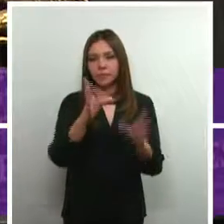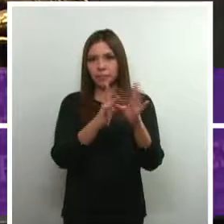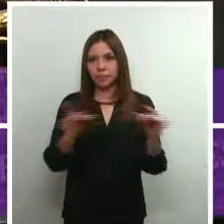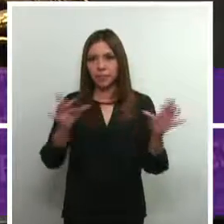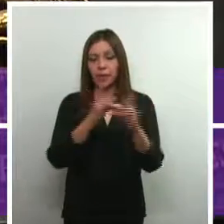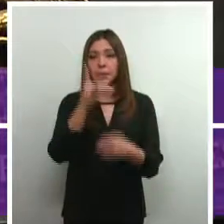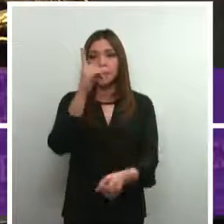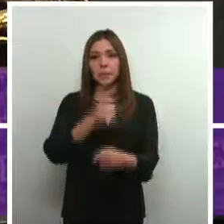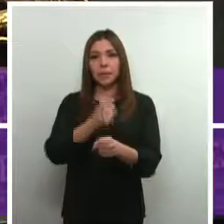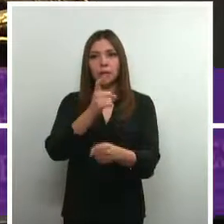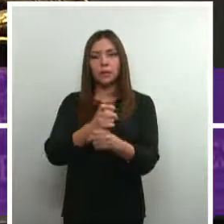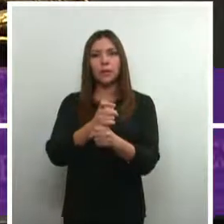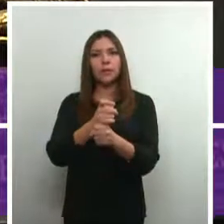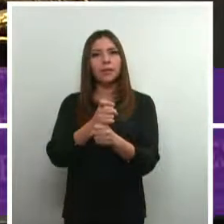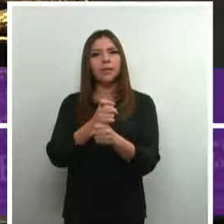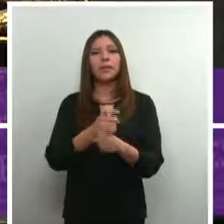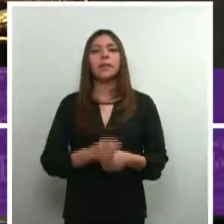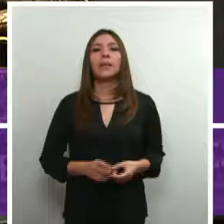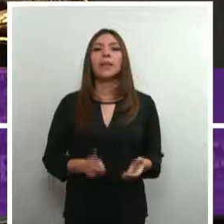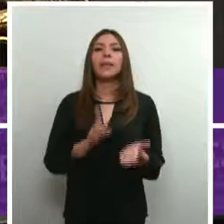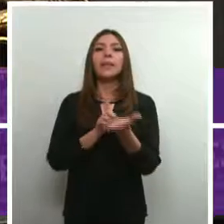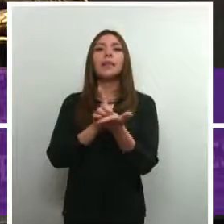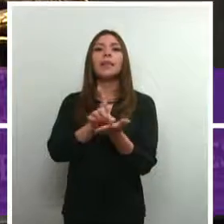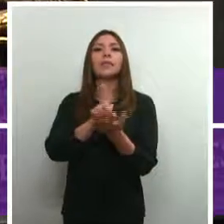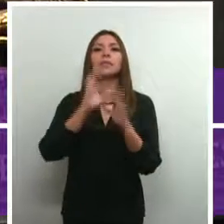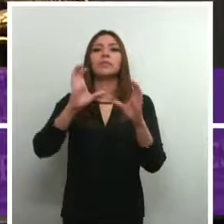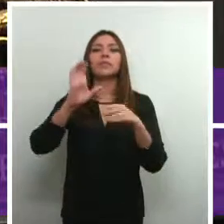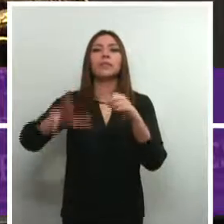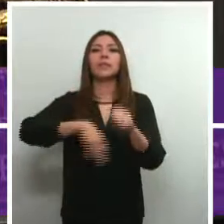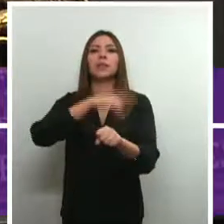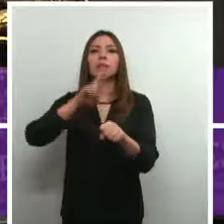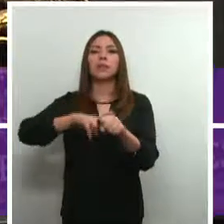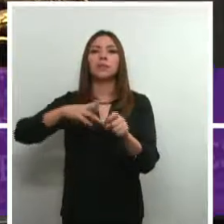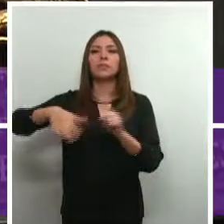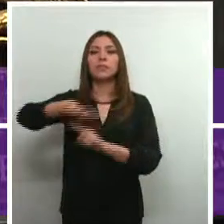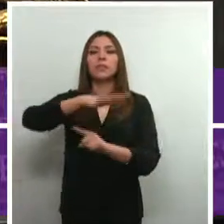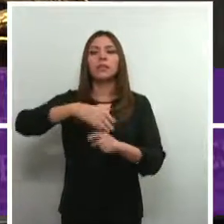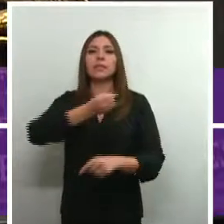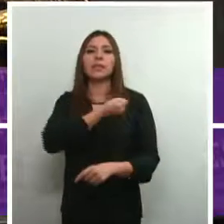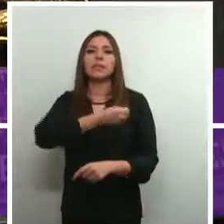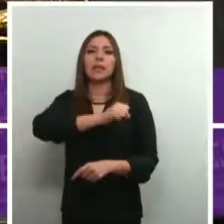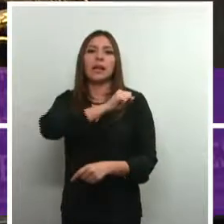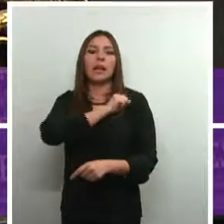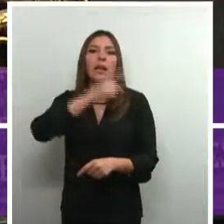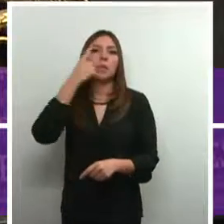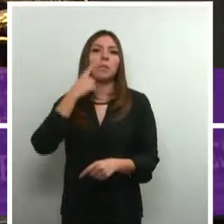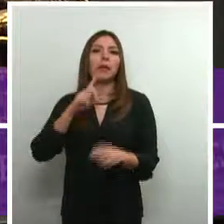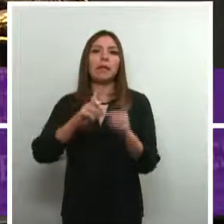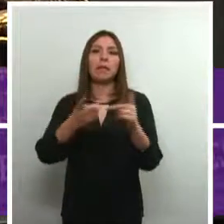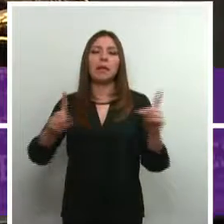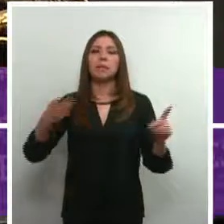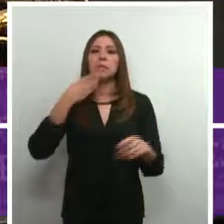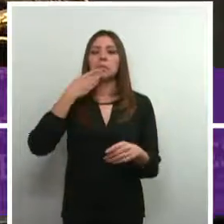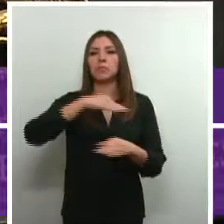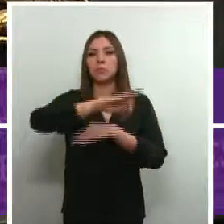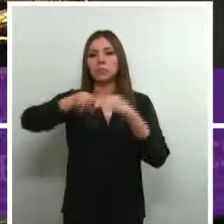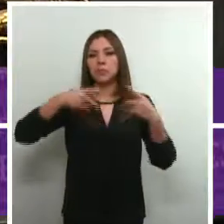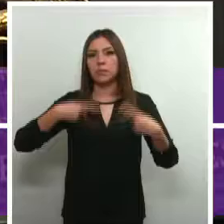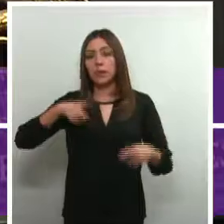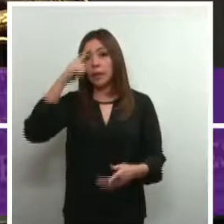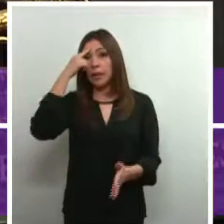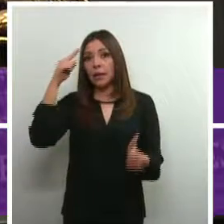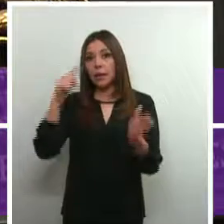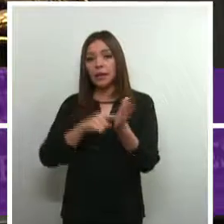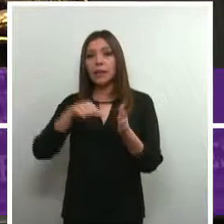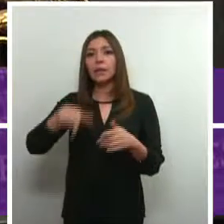Primeramente, el derecho al medio ambiente sano para nuestro desarrollo y bienestar. Me parece que aquí hay cosas que son de